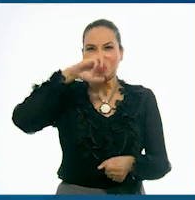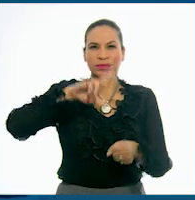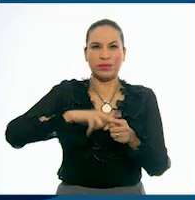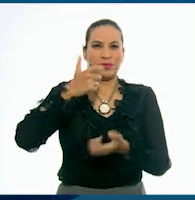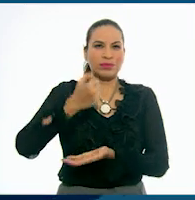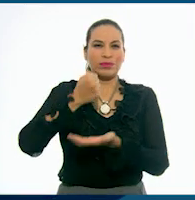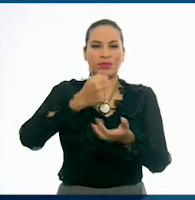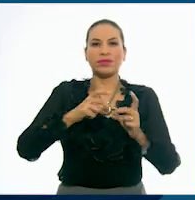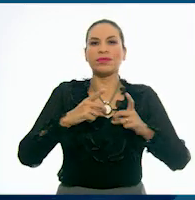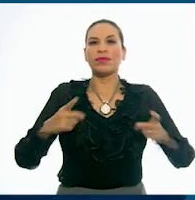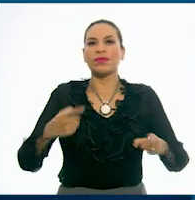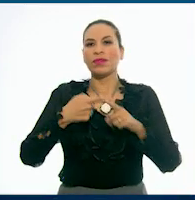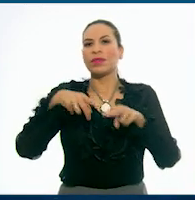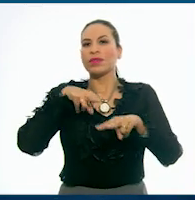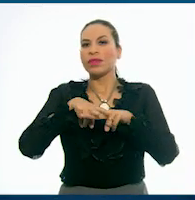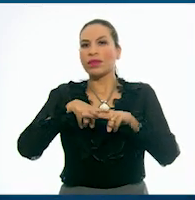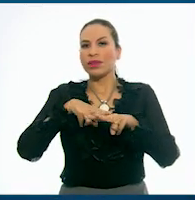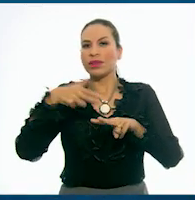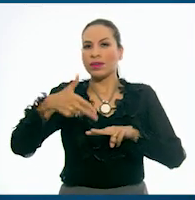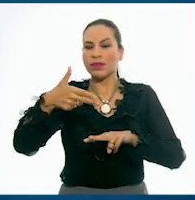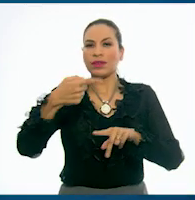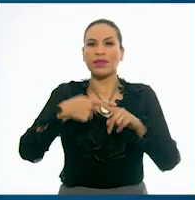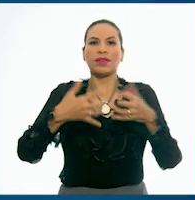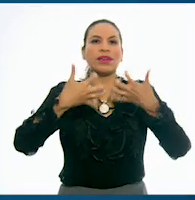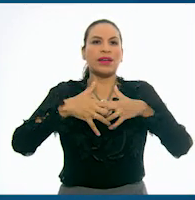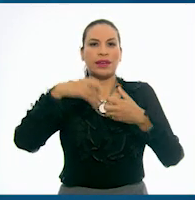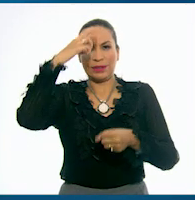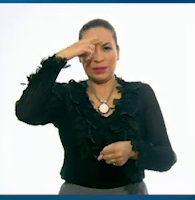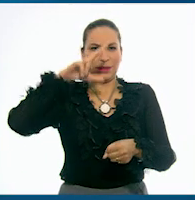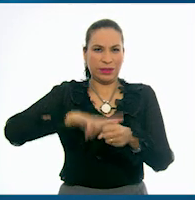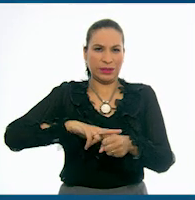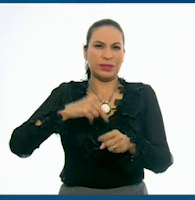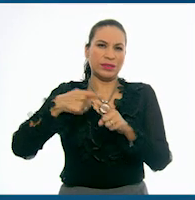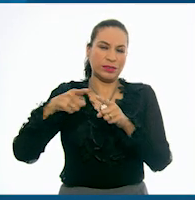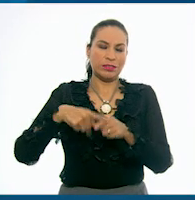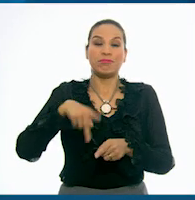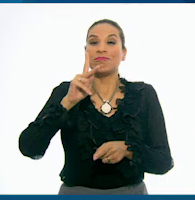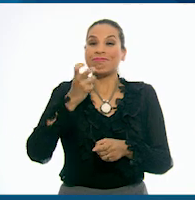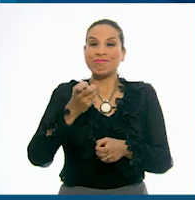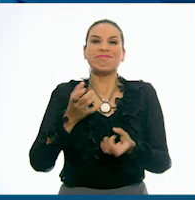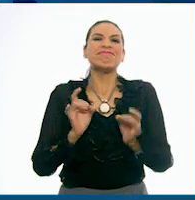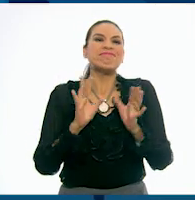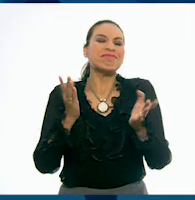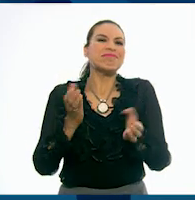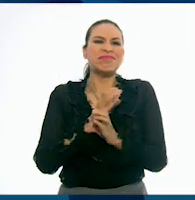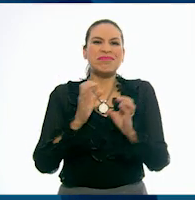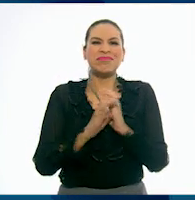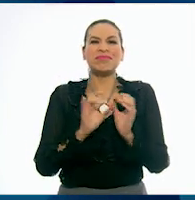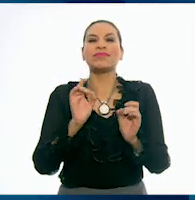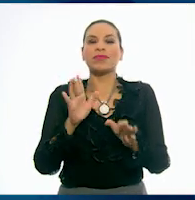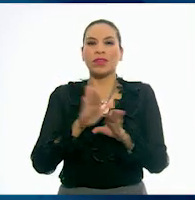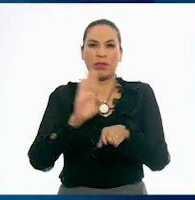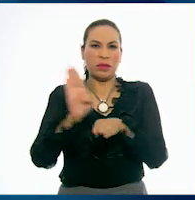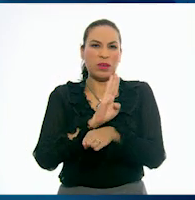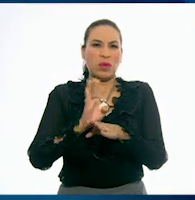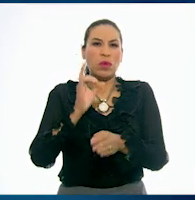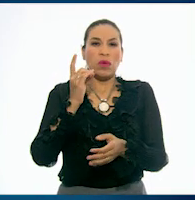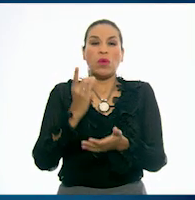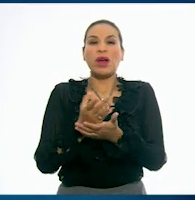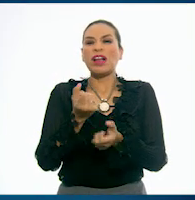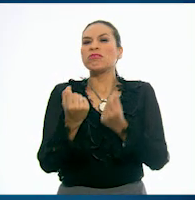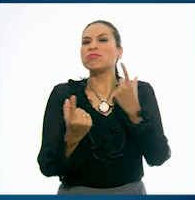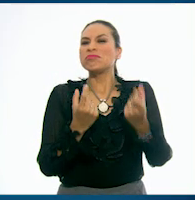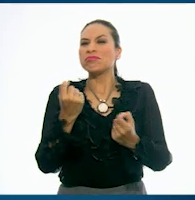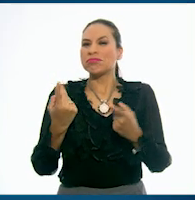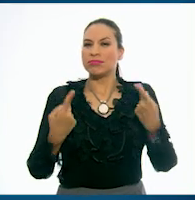el desarrollo de las vías férreas y las industrias extranjeras. Lo malo de todo esto es que los beneficios fueron para unos